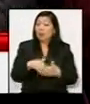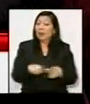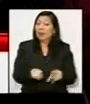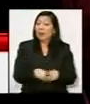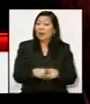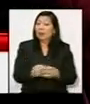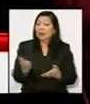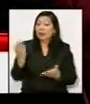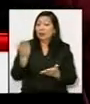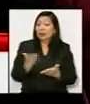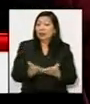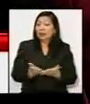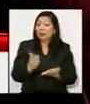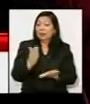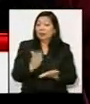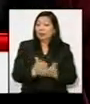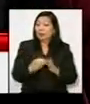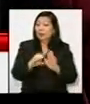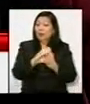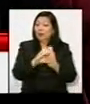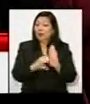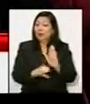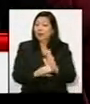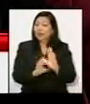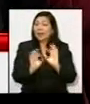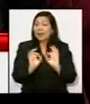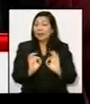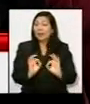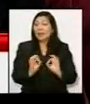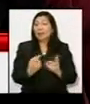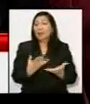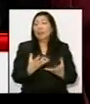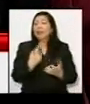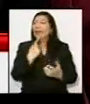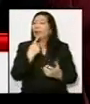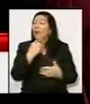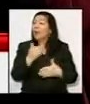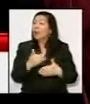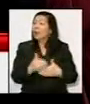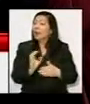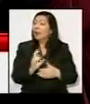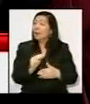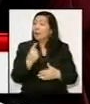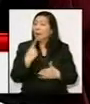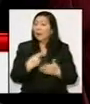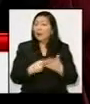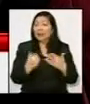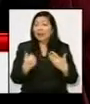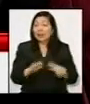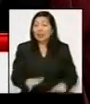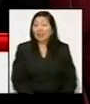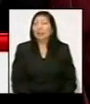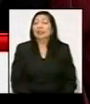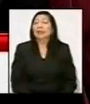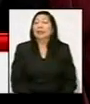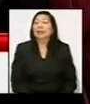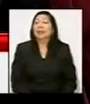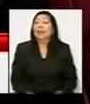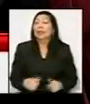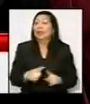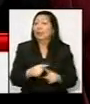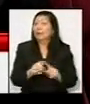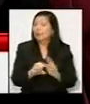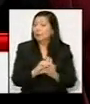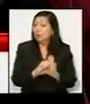alcance a la infracción constitucional y ahí si yo me quiero poner no solamente por lo que ya ha diseñado una